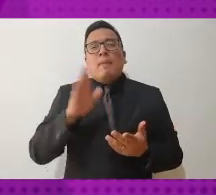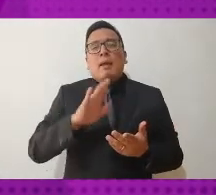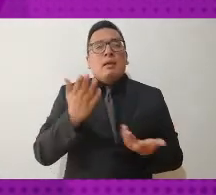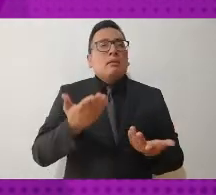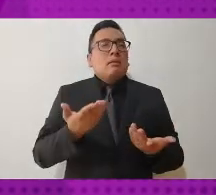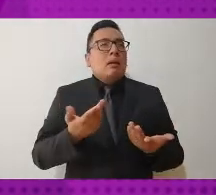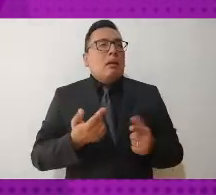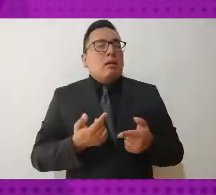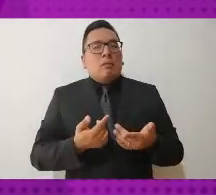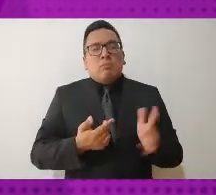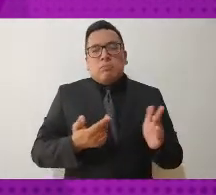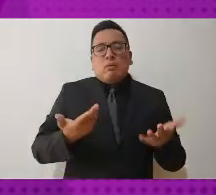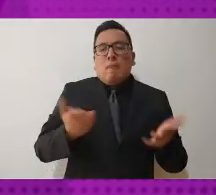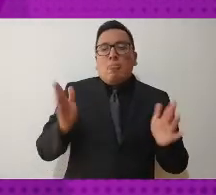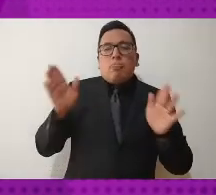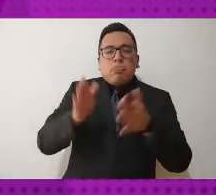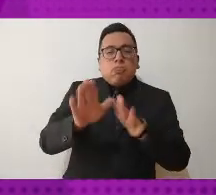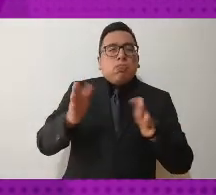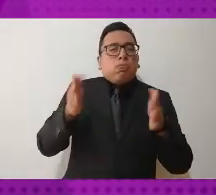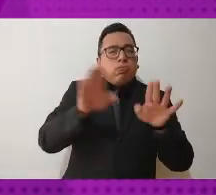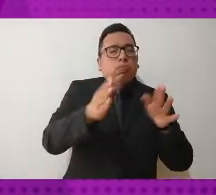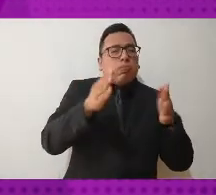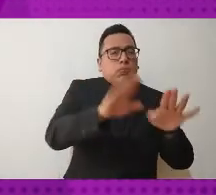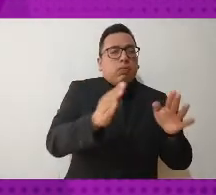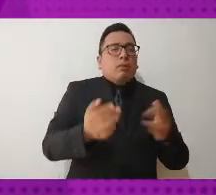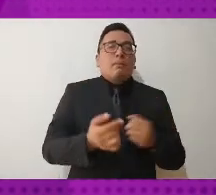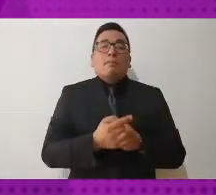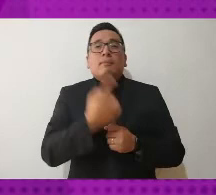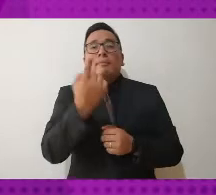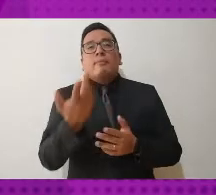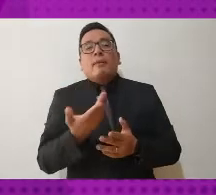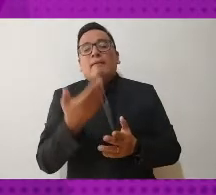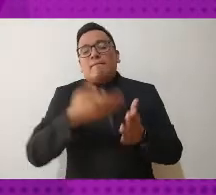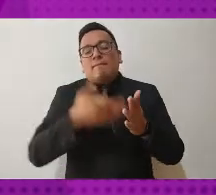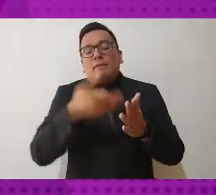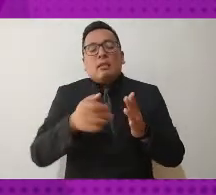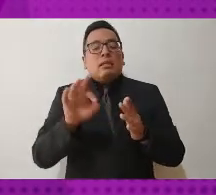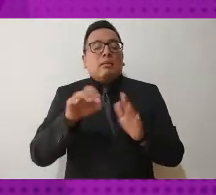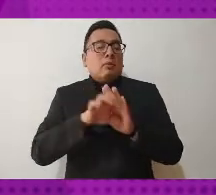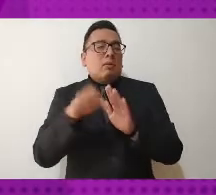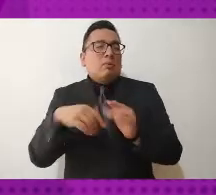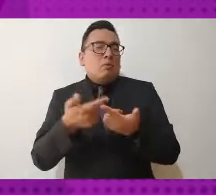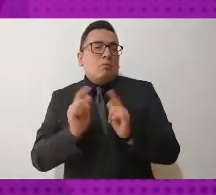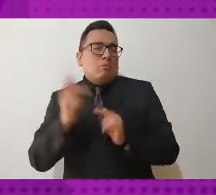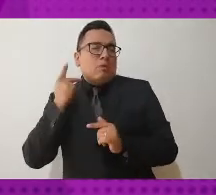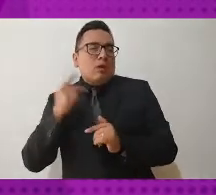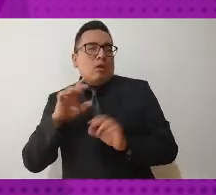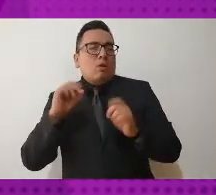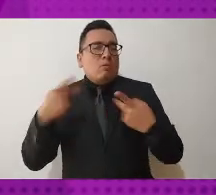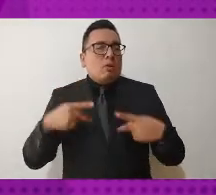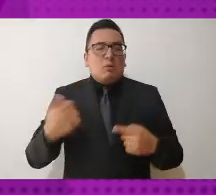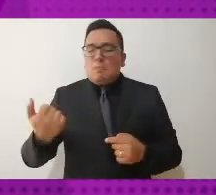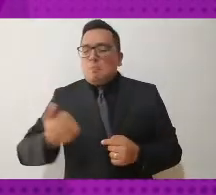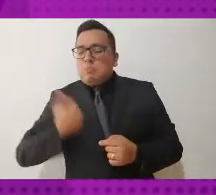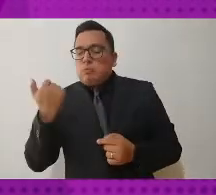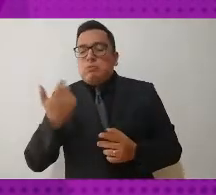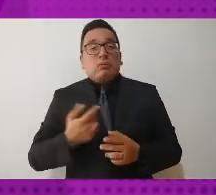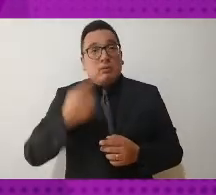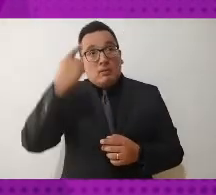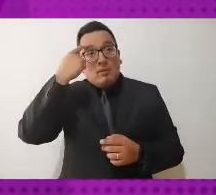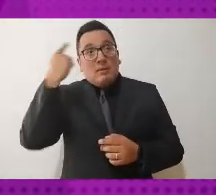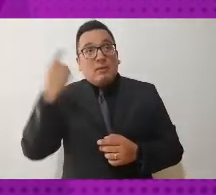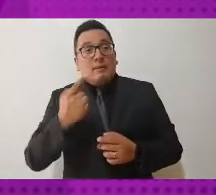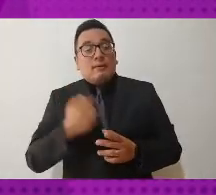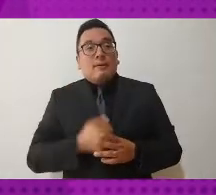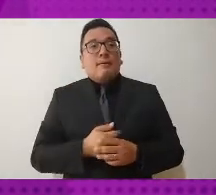muchas puertas que que quedan como con huecos en los cuales pues partidos políticos muchas personas y demás aprovechan esas